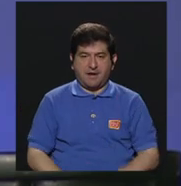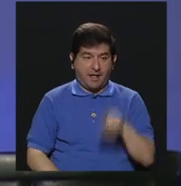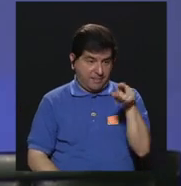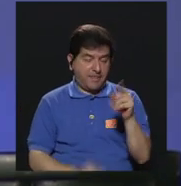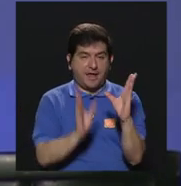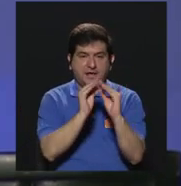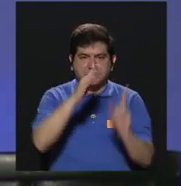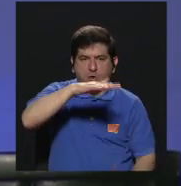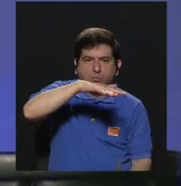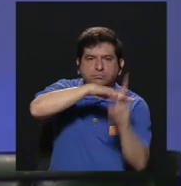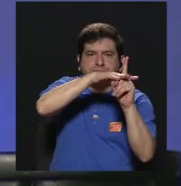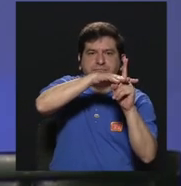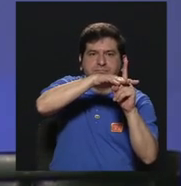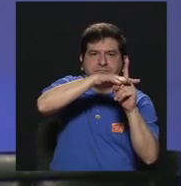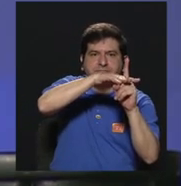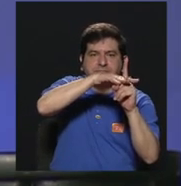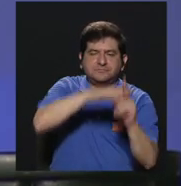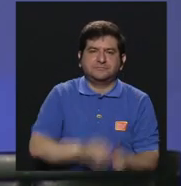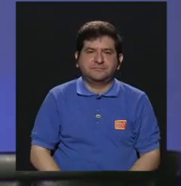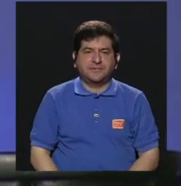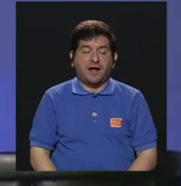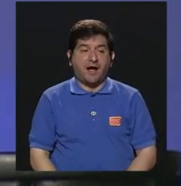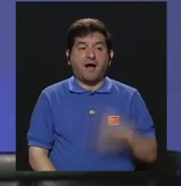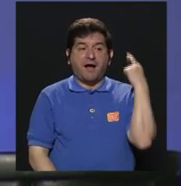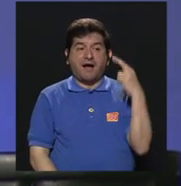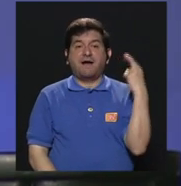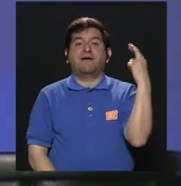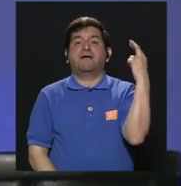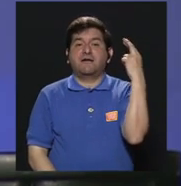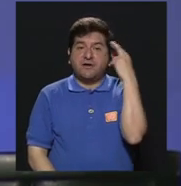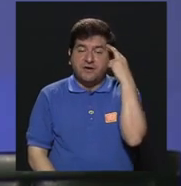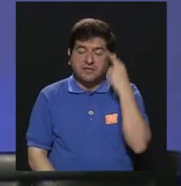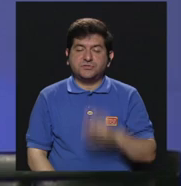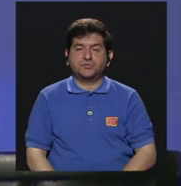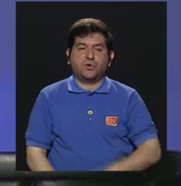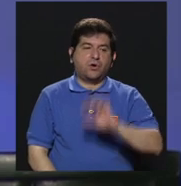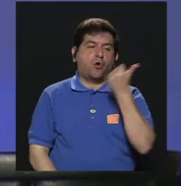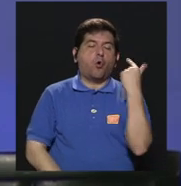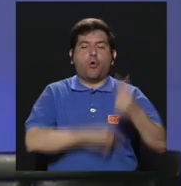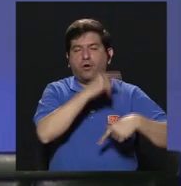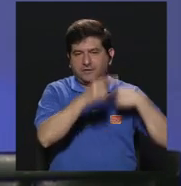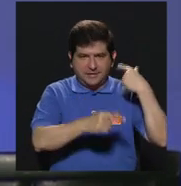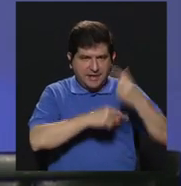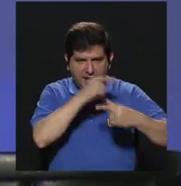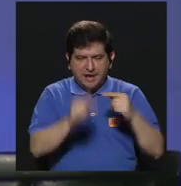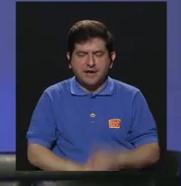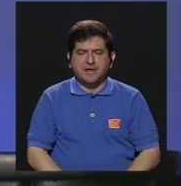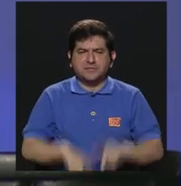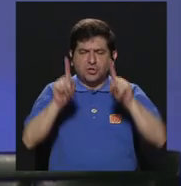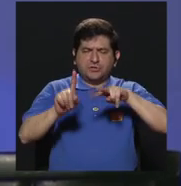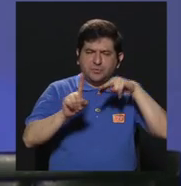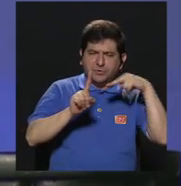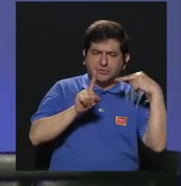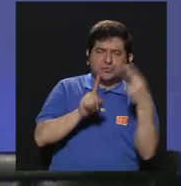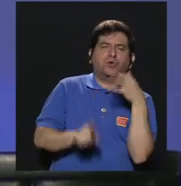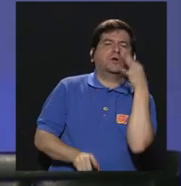Congreso surge debe mucho a otra generación de